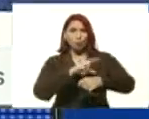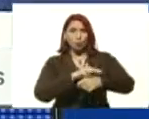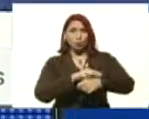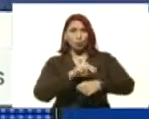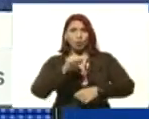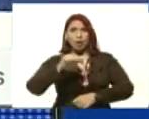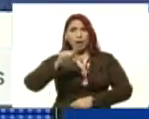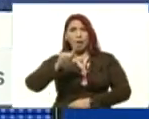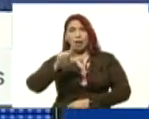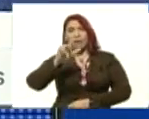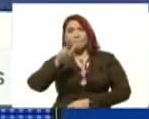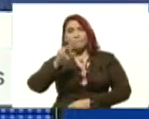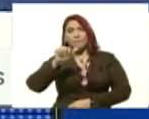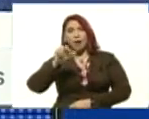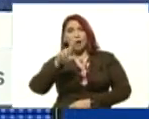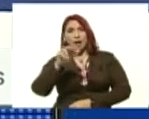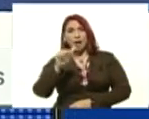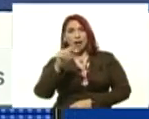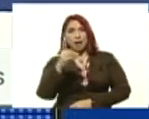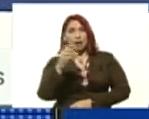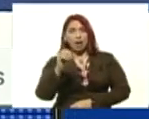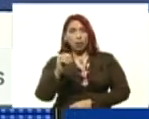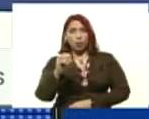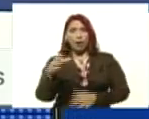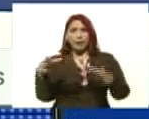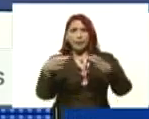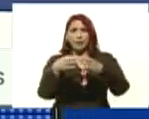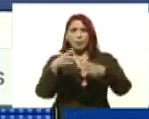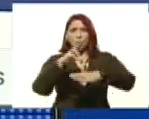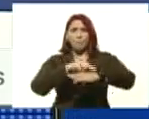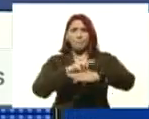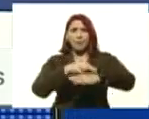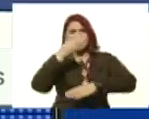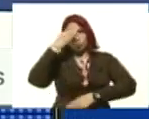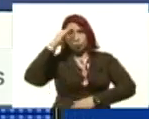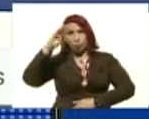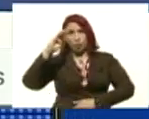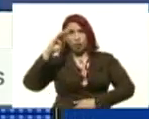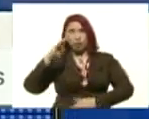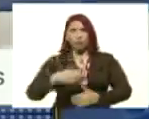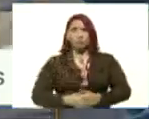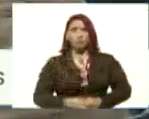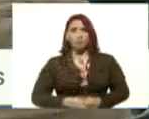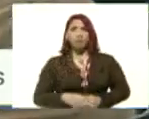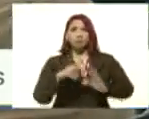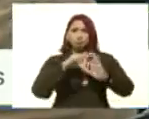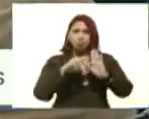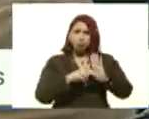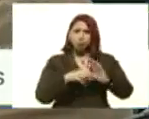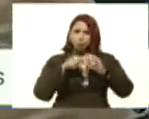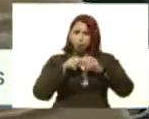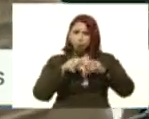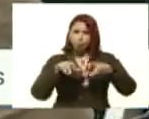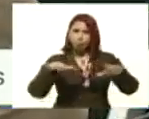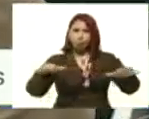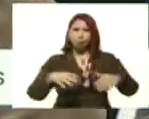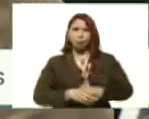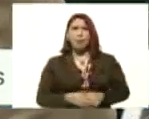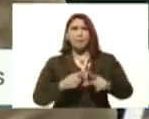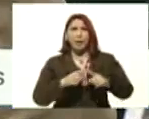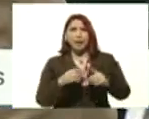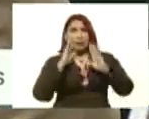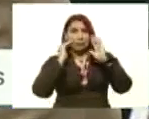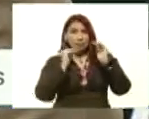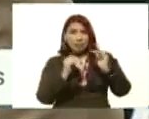Alvarado, al equipo médico cubano, porque a nivel logístico ha sido perfecta el despliegue de la vacunación.